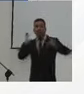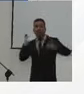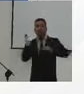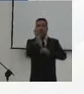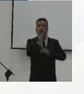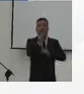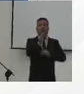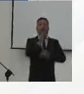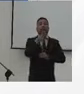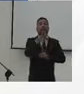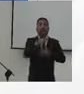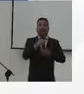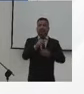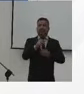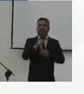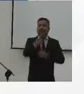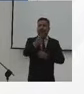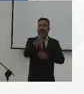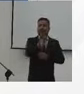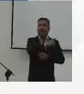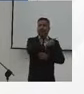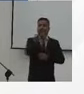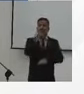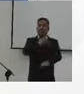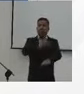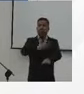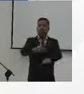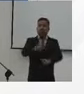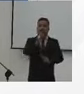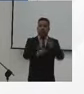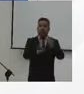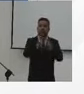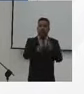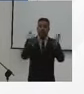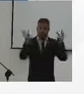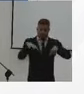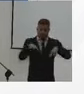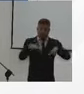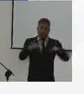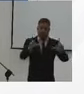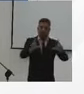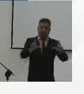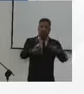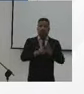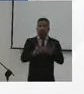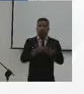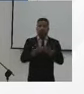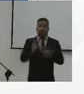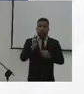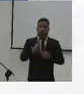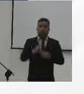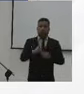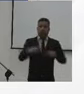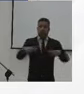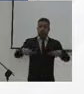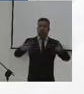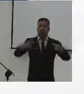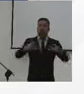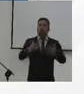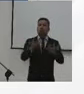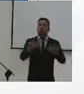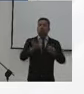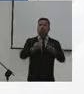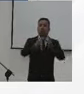Unidos proyecta casi más de 100 millones de personas que miran o que ven ese partido